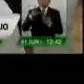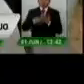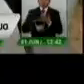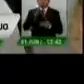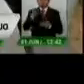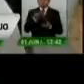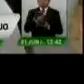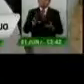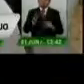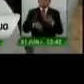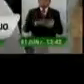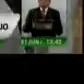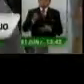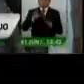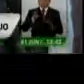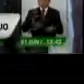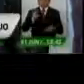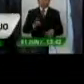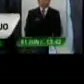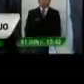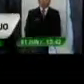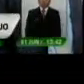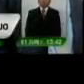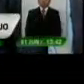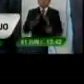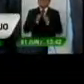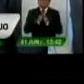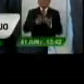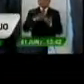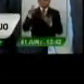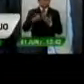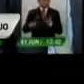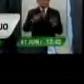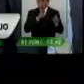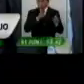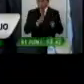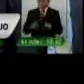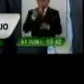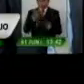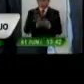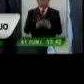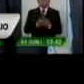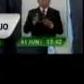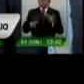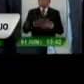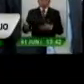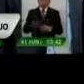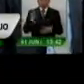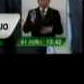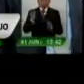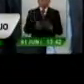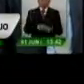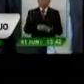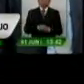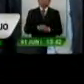la producción e inversión en Bolivia. Acompaña un plan planificado por los bolivianos,